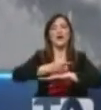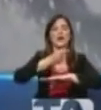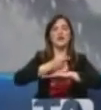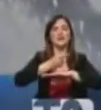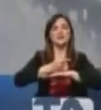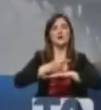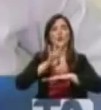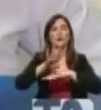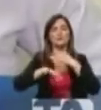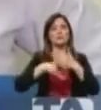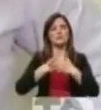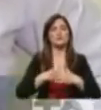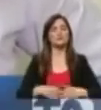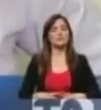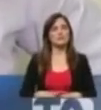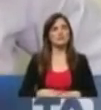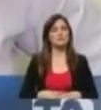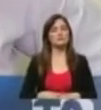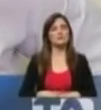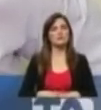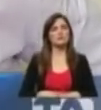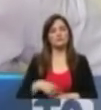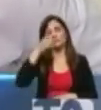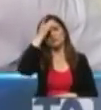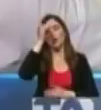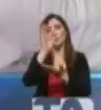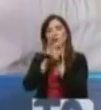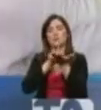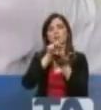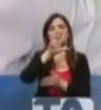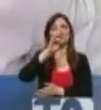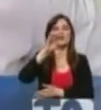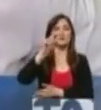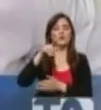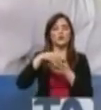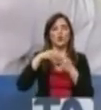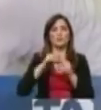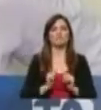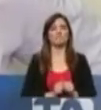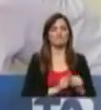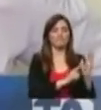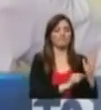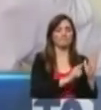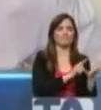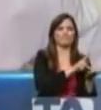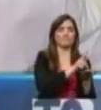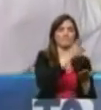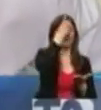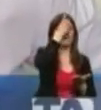les pasa factura. La deuda del IES está alrededor de los $370,000. En el SRI está alrededor de